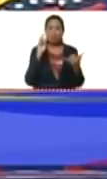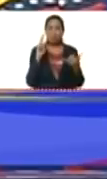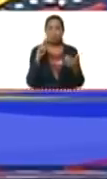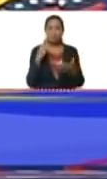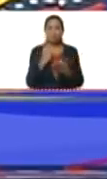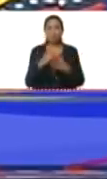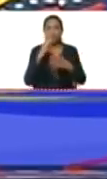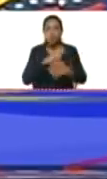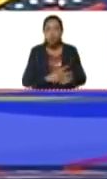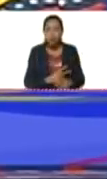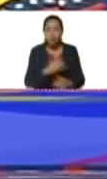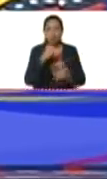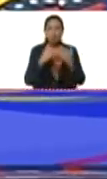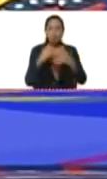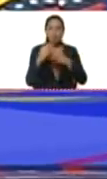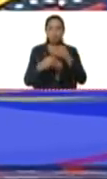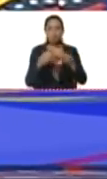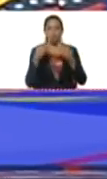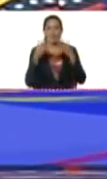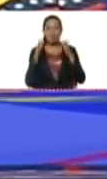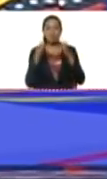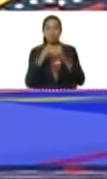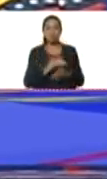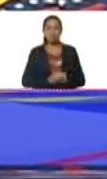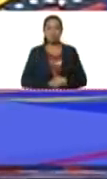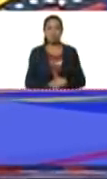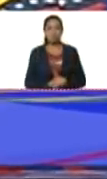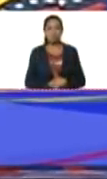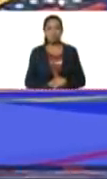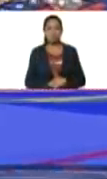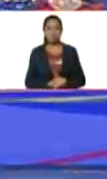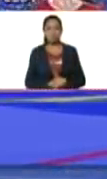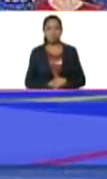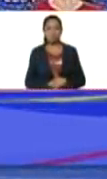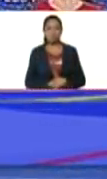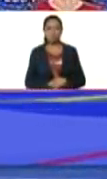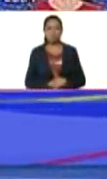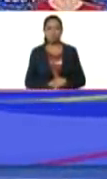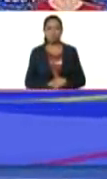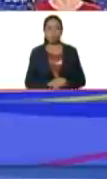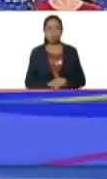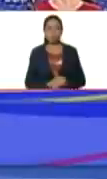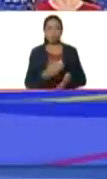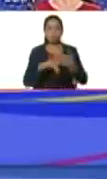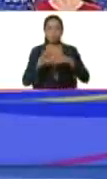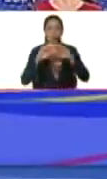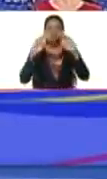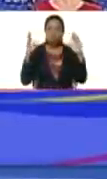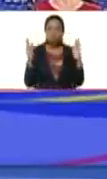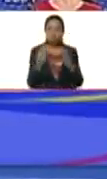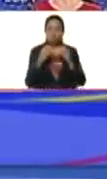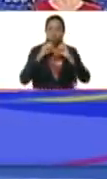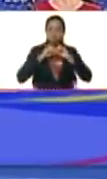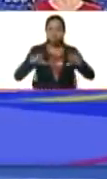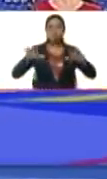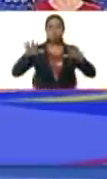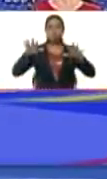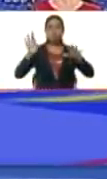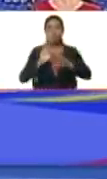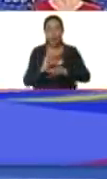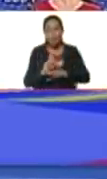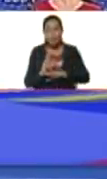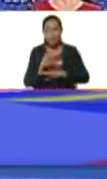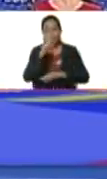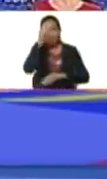tajantes. La última encuesta que publicó José Vicente corrió por el mundo el domingo pasado.